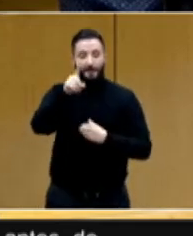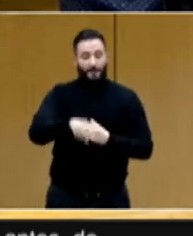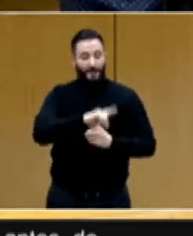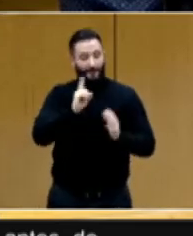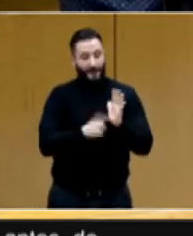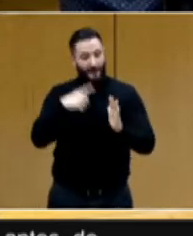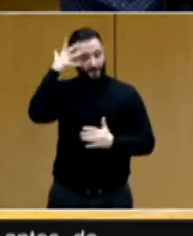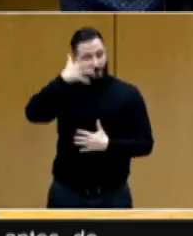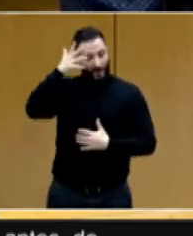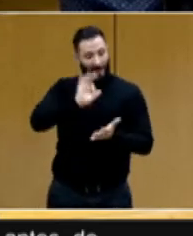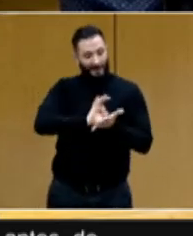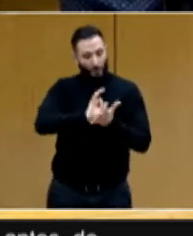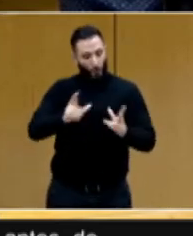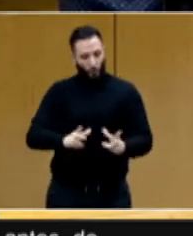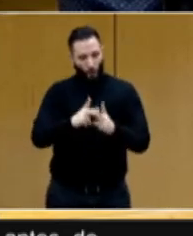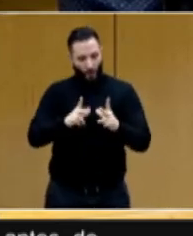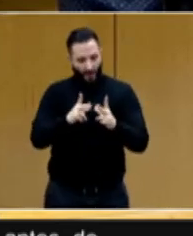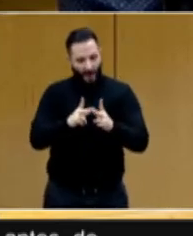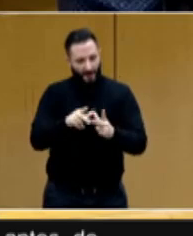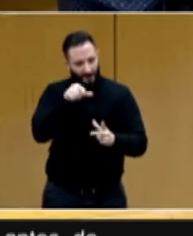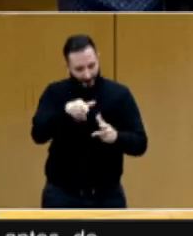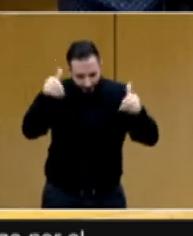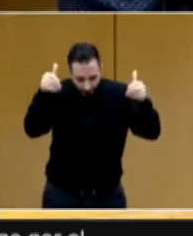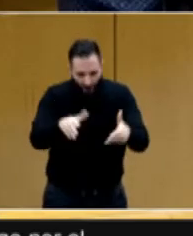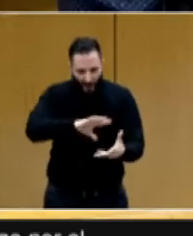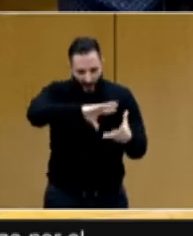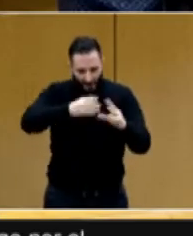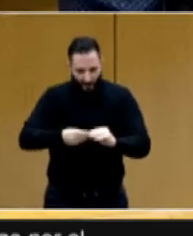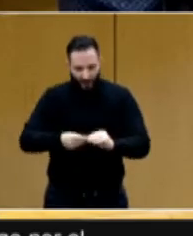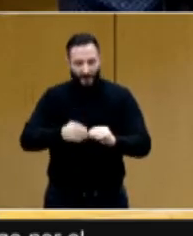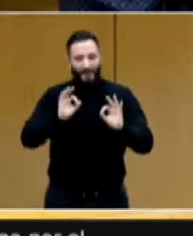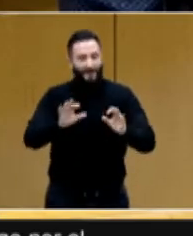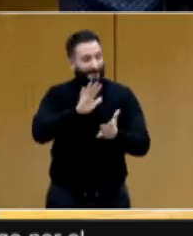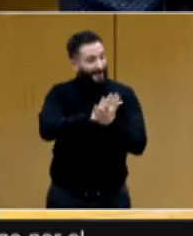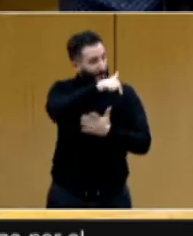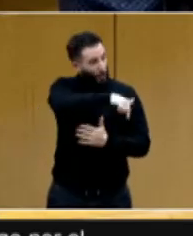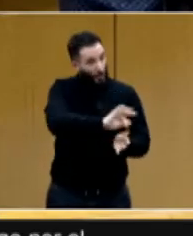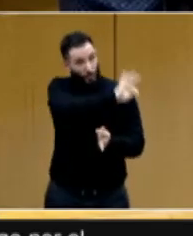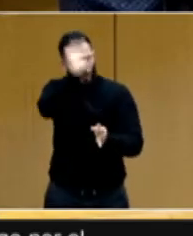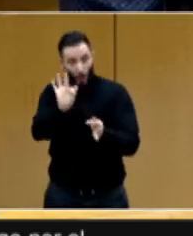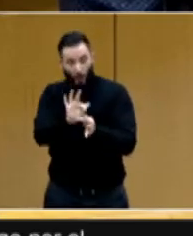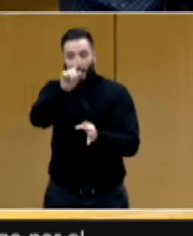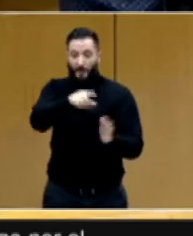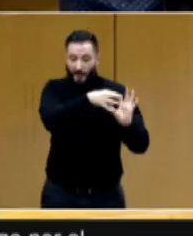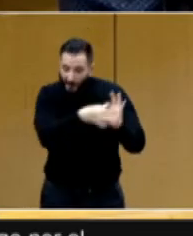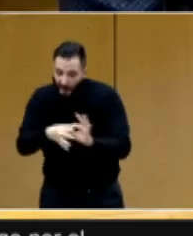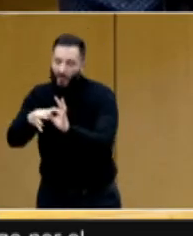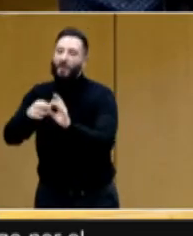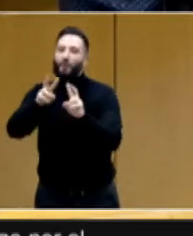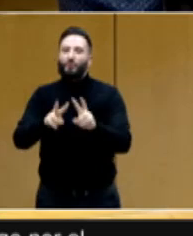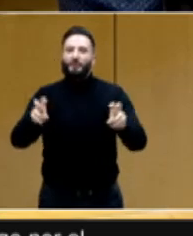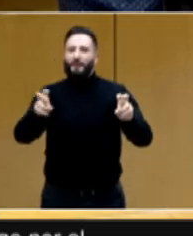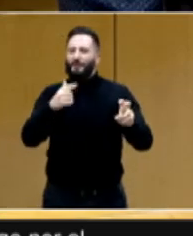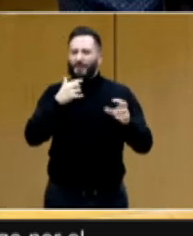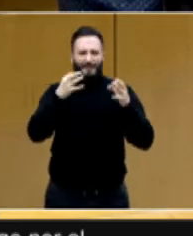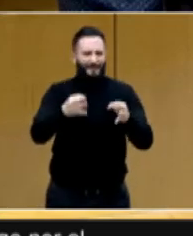sociales no solo en la parte que tiene que ver con los aspectos que así que aquí se han mencionado sino con otro también relacionado que aunque sigue pendiente de una